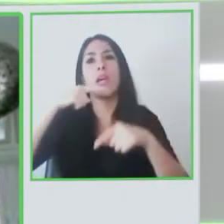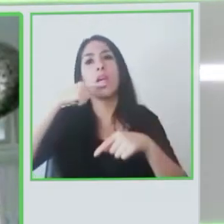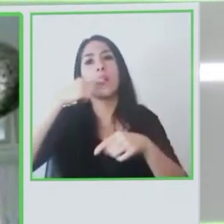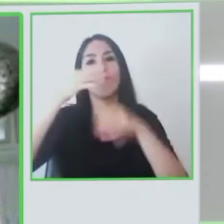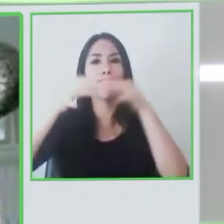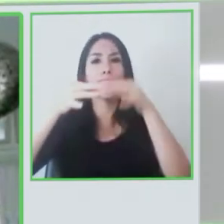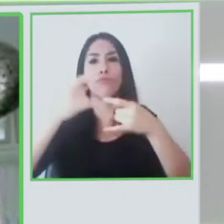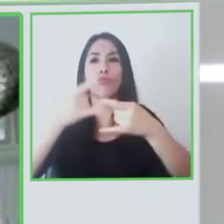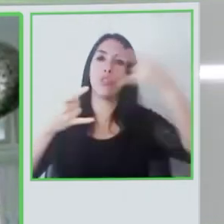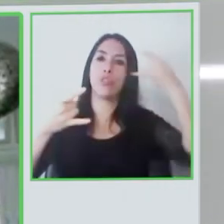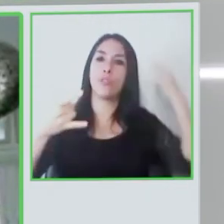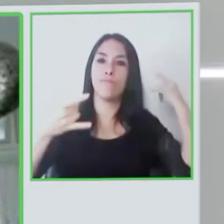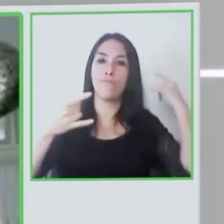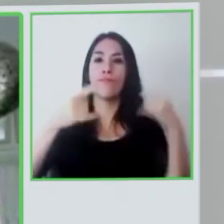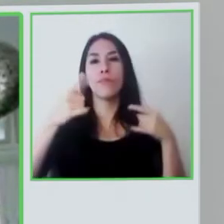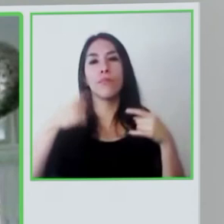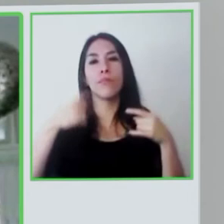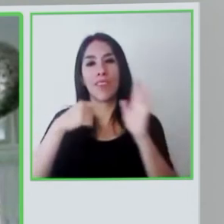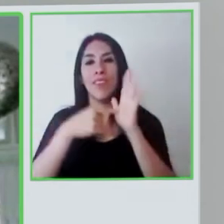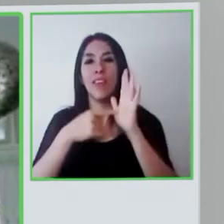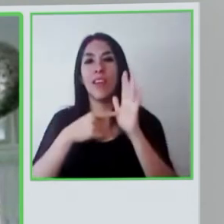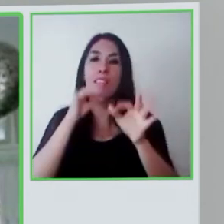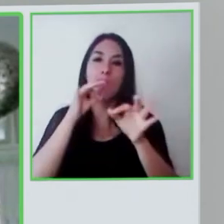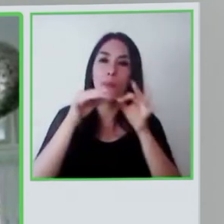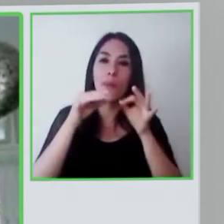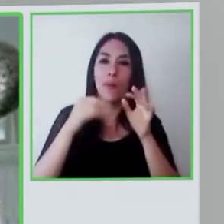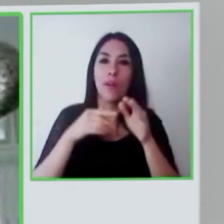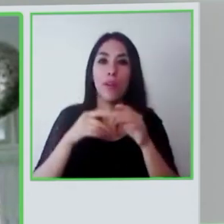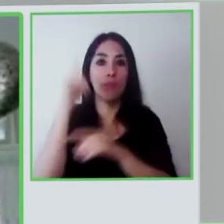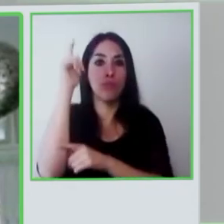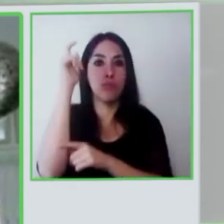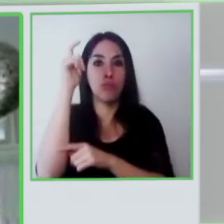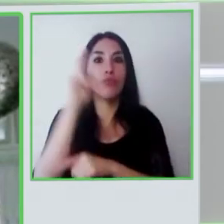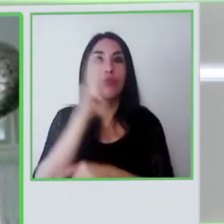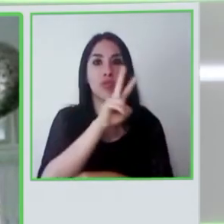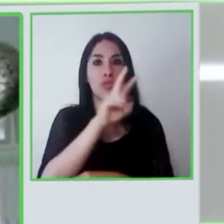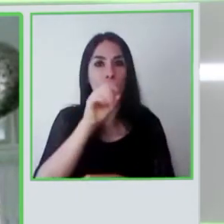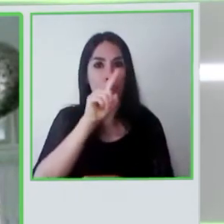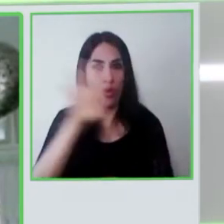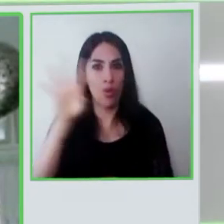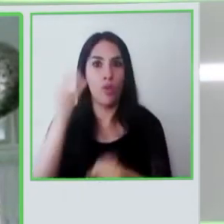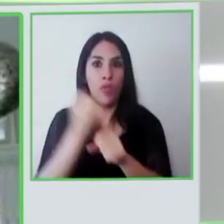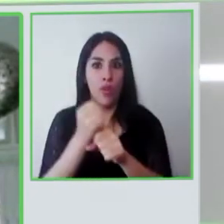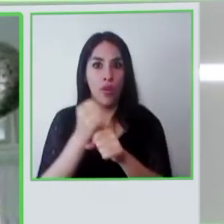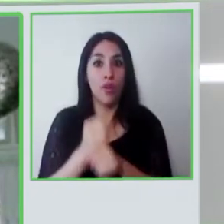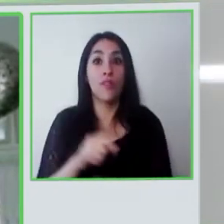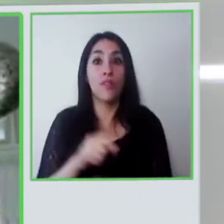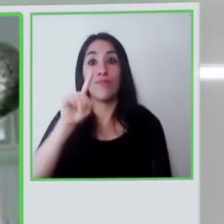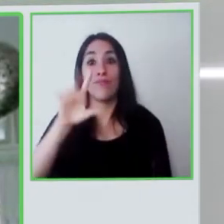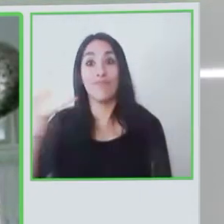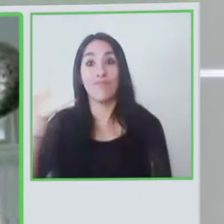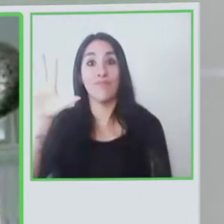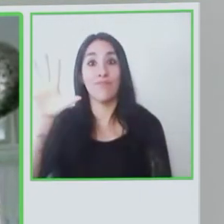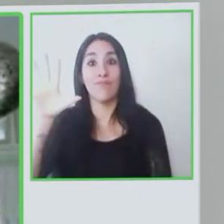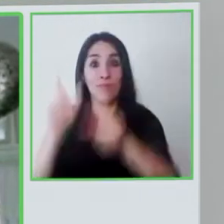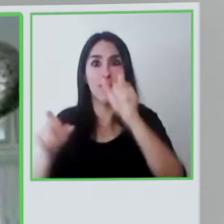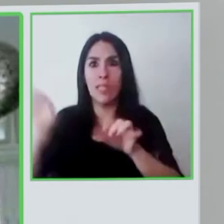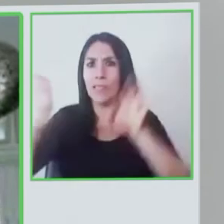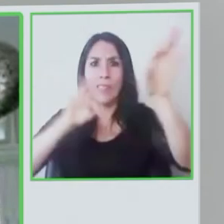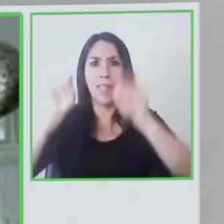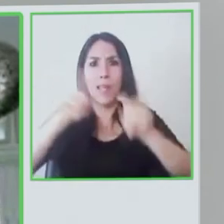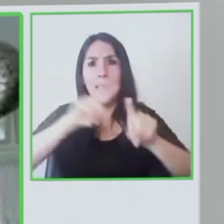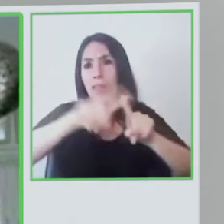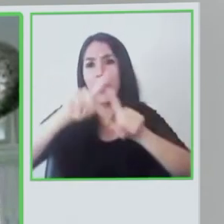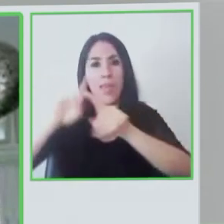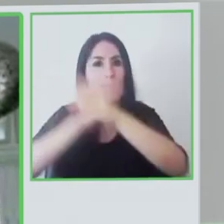2014 empezaron con 15 personas con diferentes discapacidades que estaban viviendo en diferentes